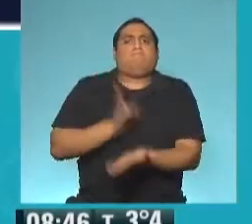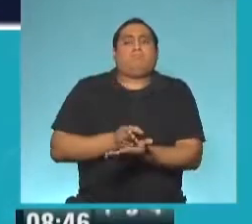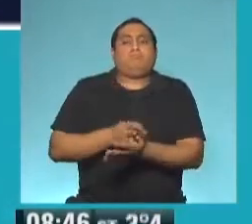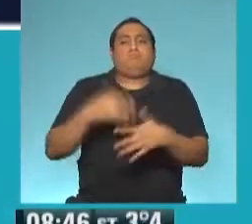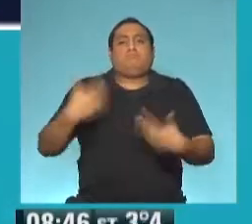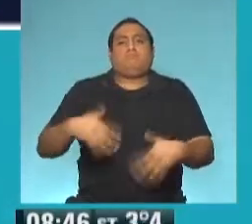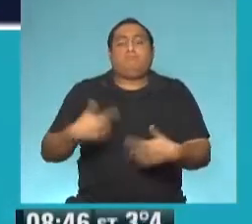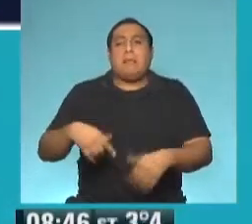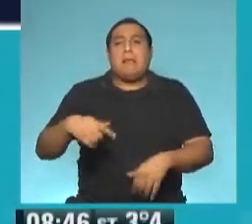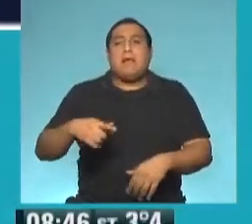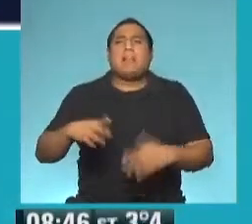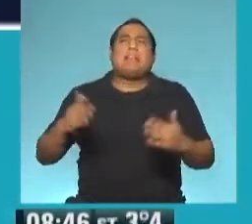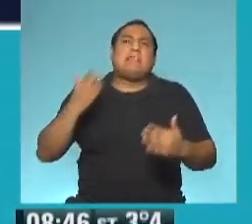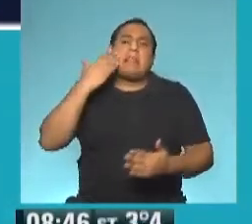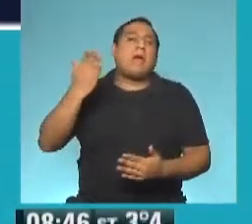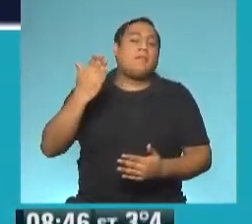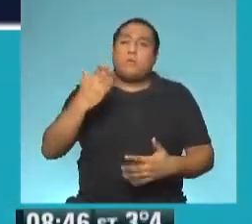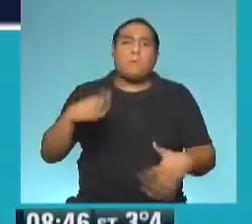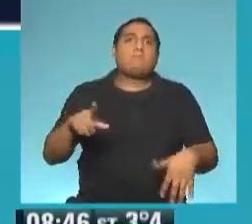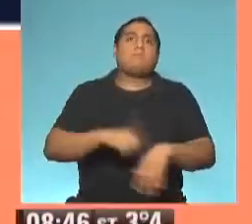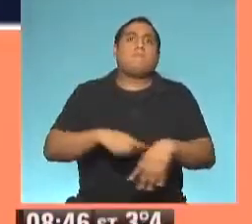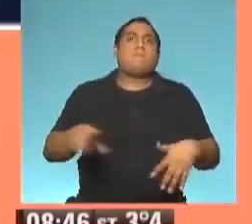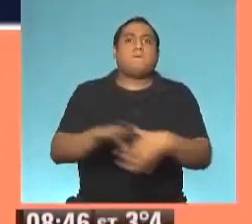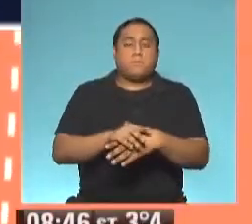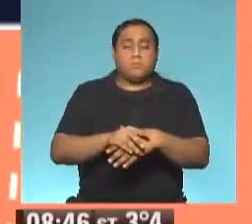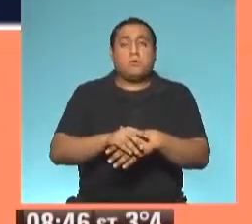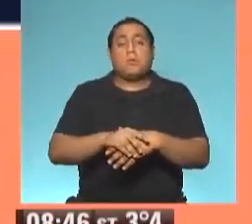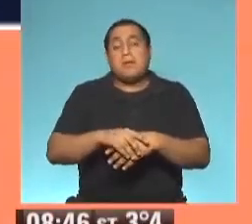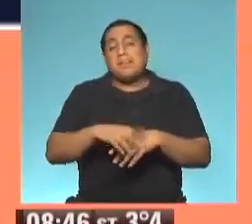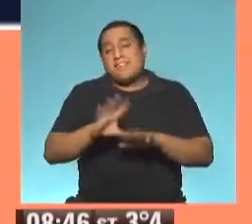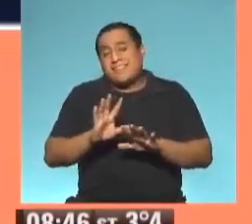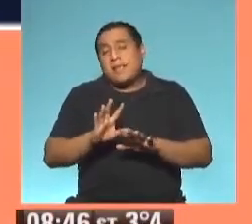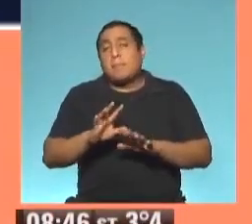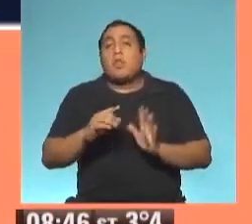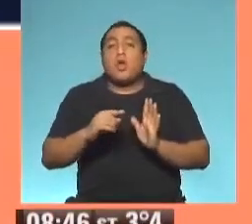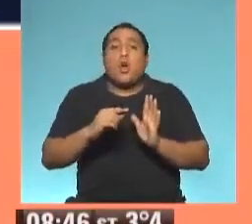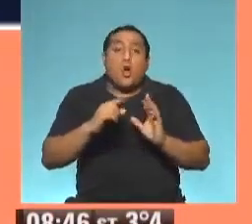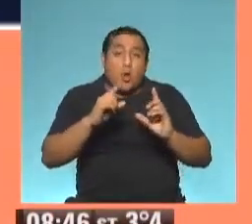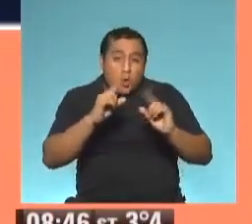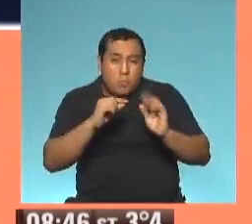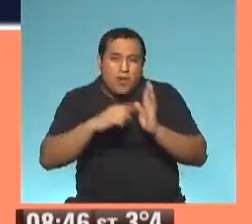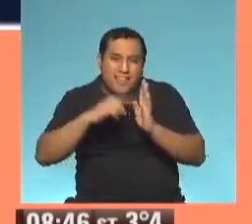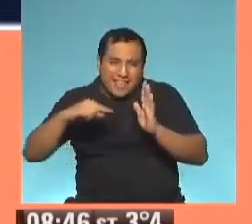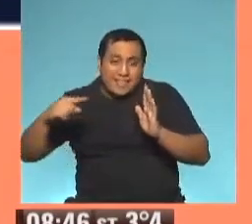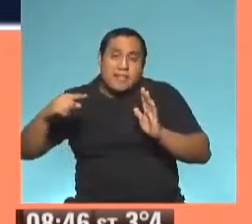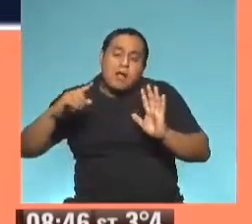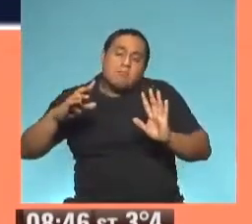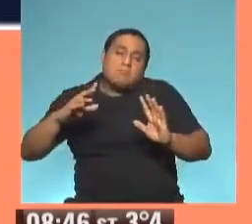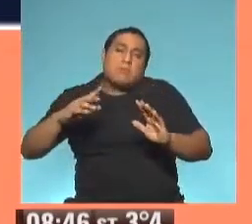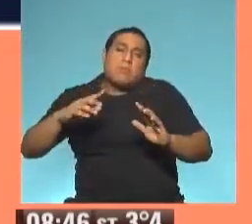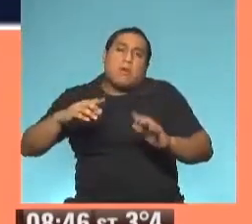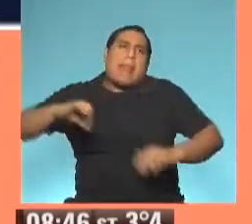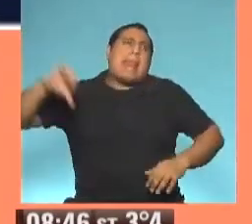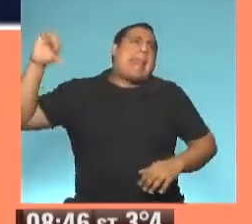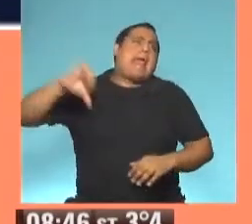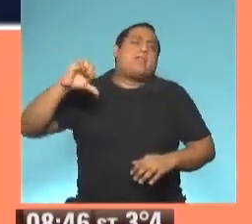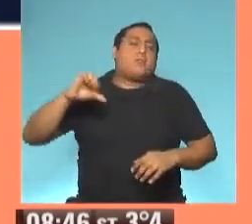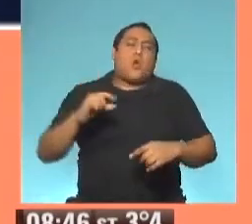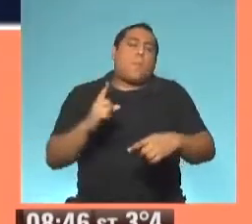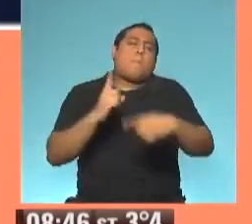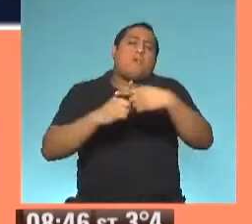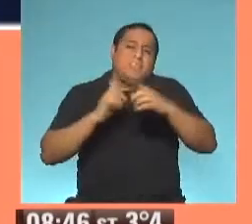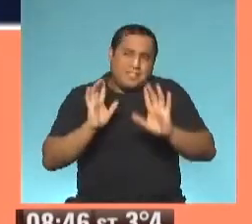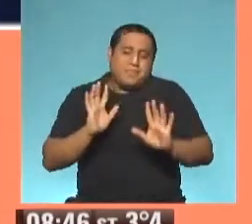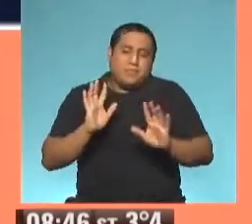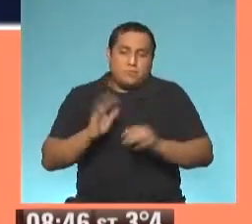mucha discusión típicamente argentina, pero los números son positivos. Ahora, ¿qué va a pasar? Los números sanitarios. Sí. ¿Qué